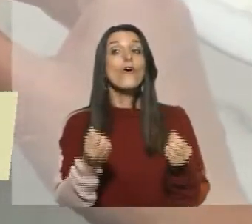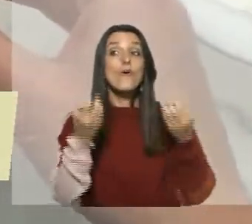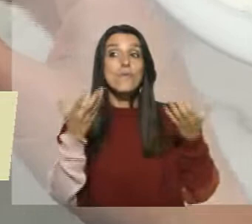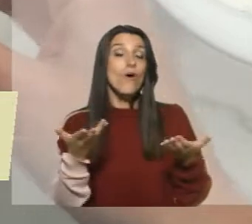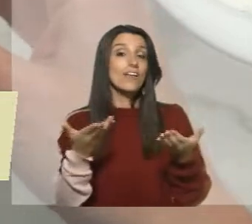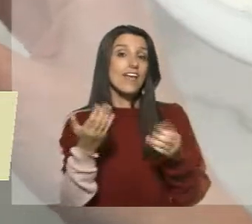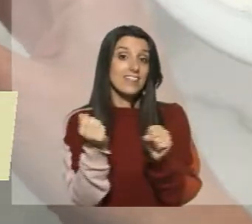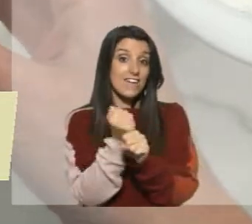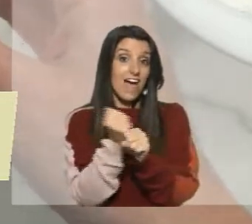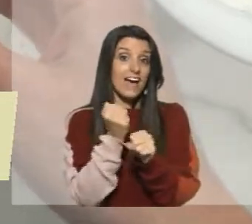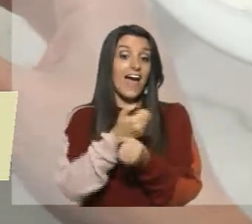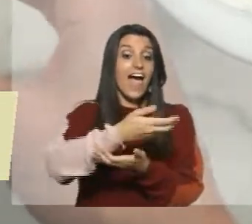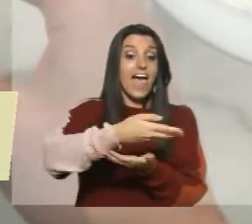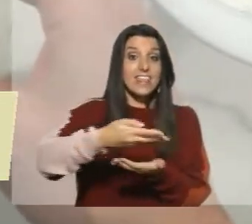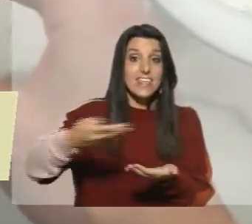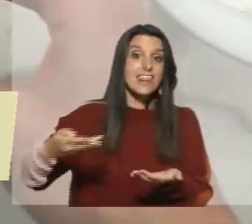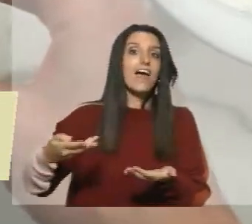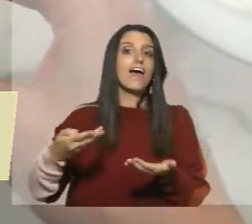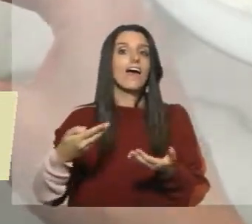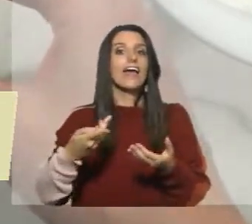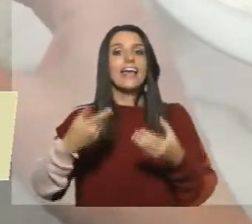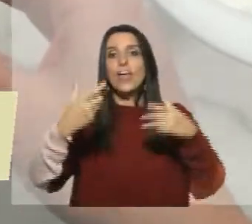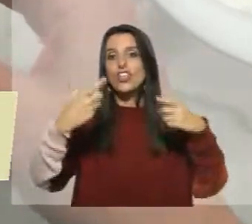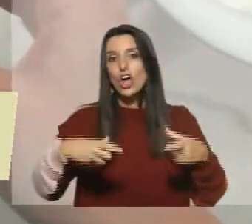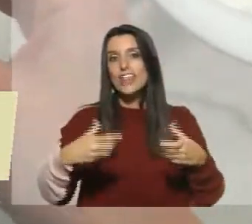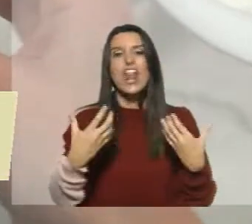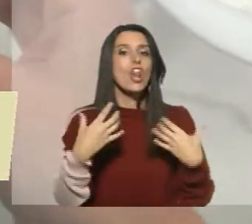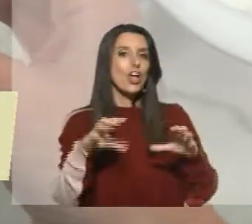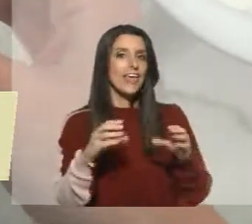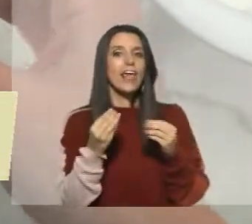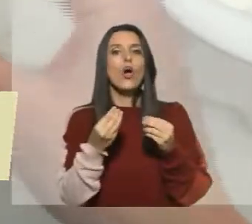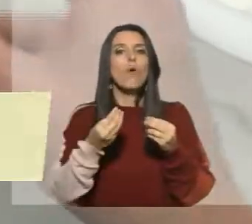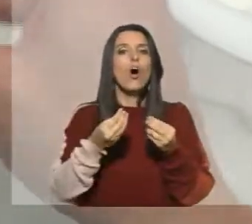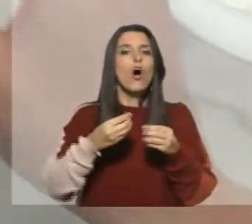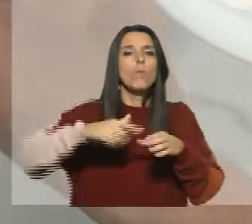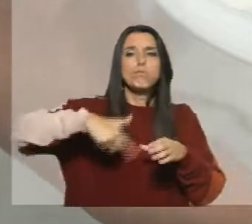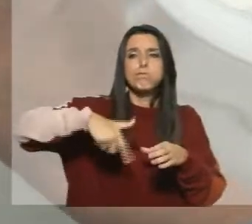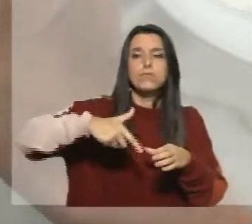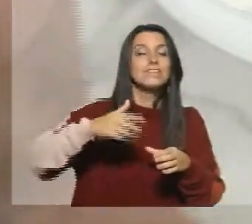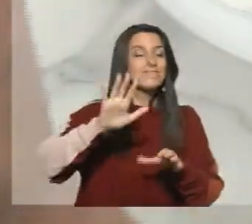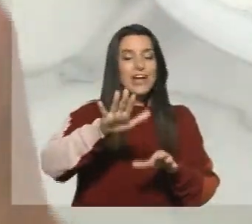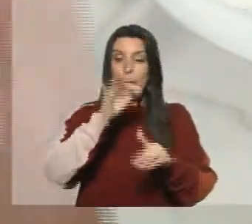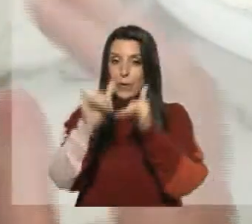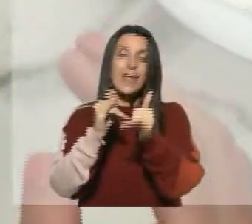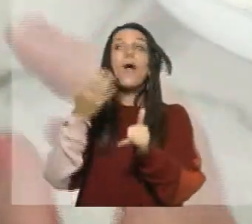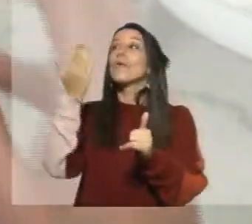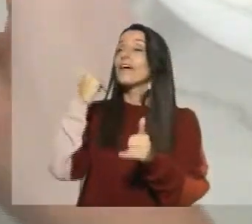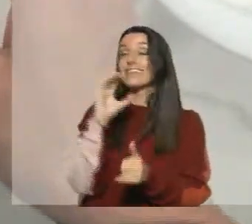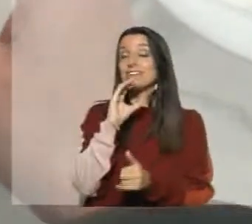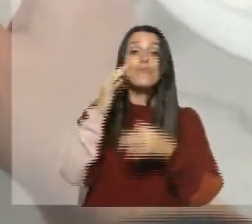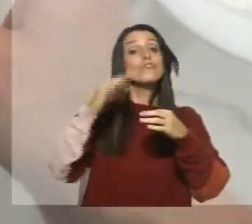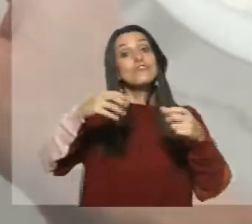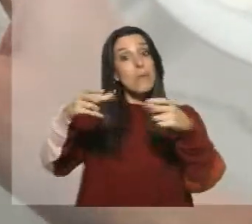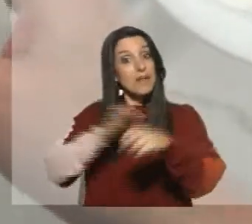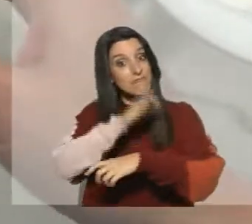siempre que trabajamos con harinas y cosas de pastelería, lo que no queremos es desarrollar el gluten. Ay, ¿vos sabés lo que me pasó el otro día? Algo re gracioso. Estaba en el